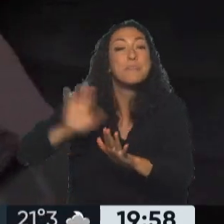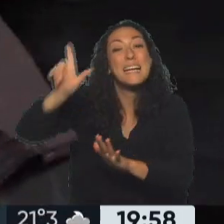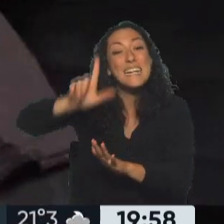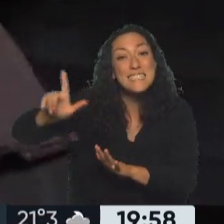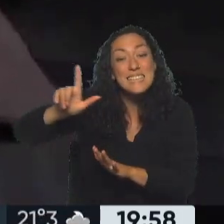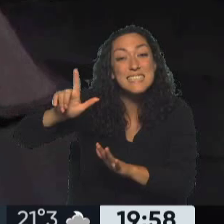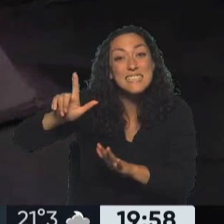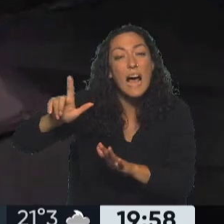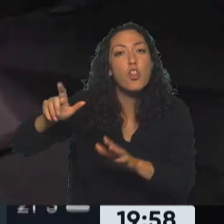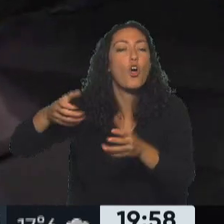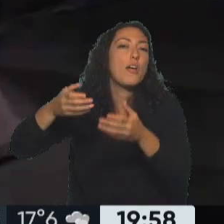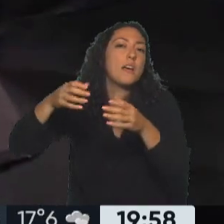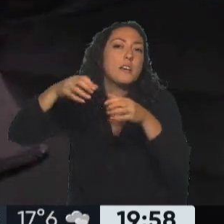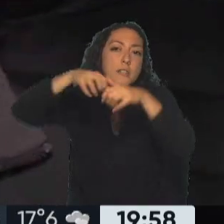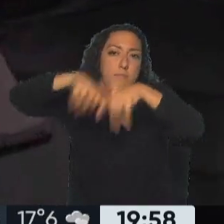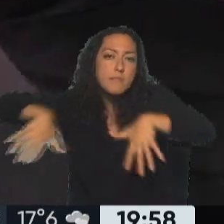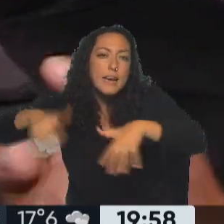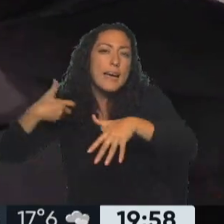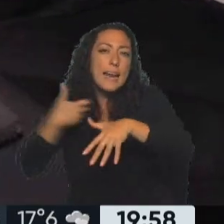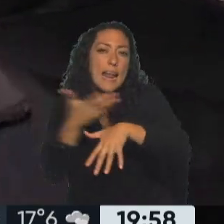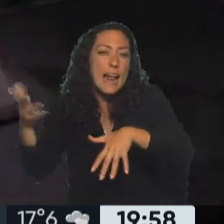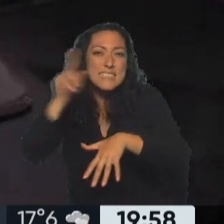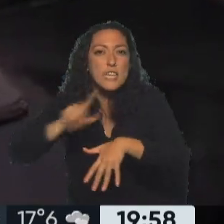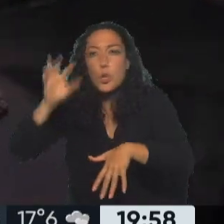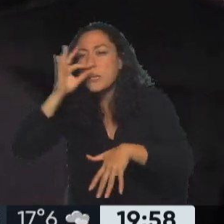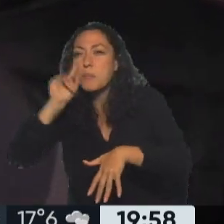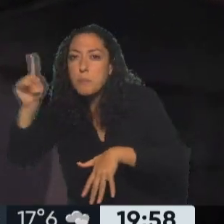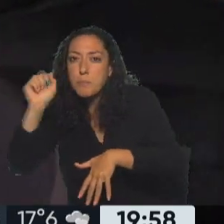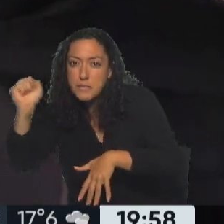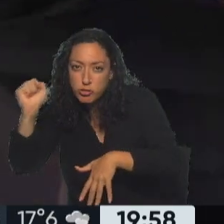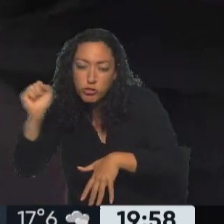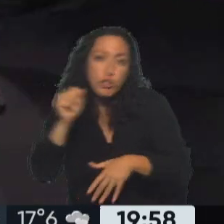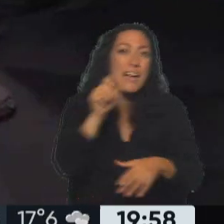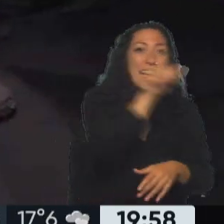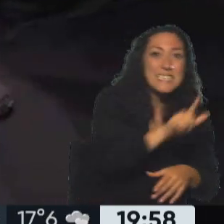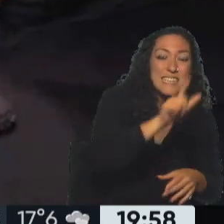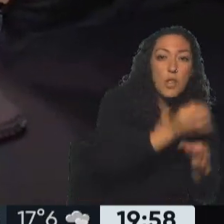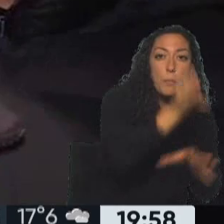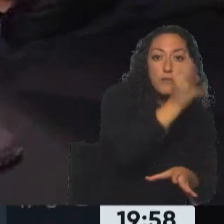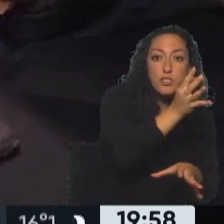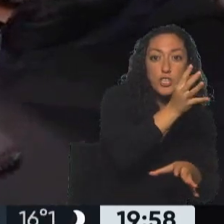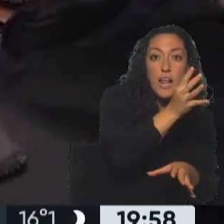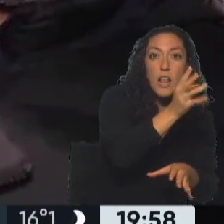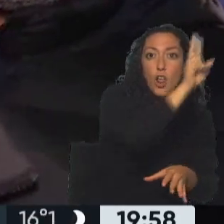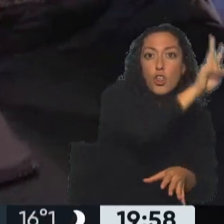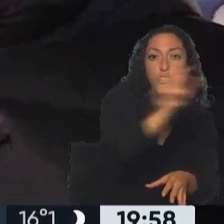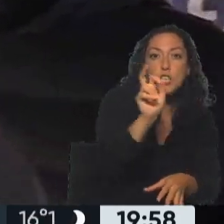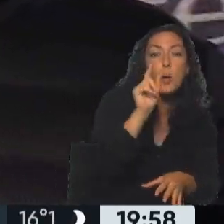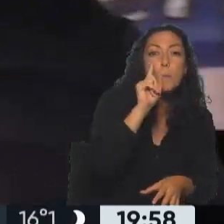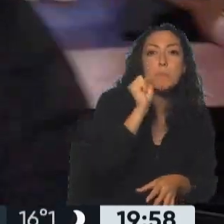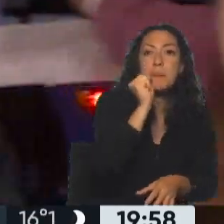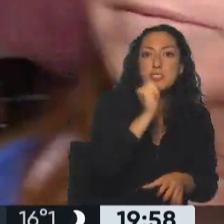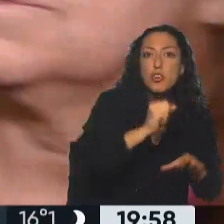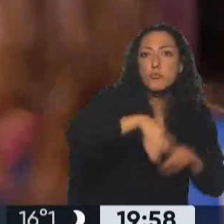de escalafón general gana 120 mil pesos. Un licenciado de la carrera profesional gana arriba de 200 mil pesos.